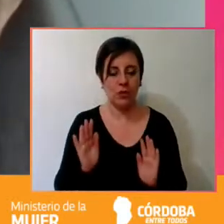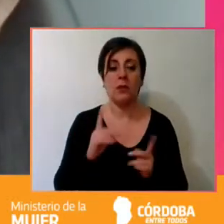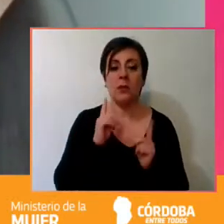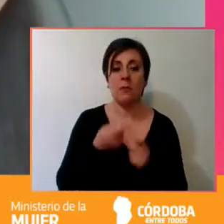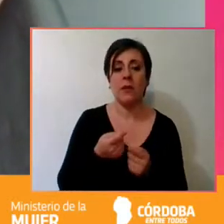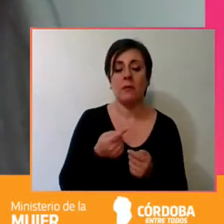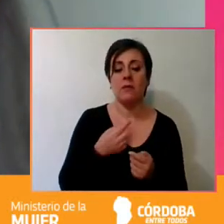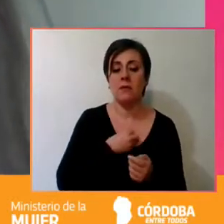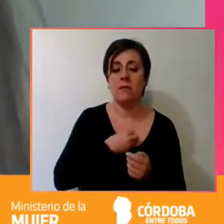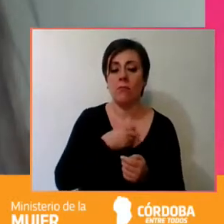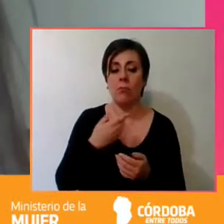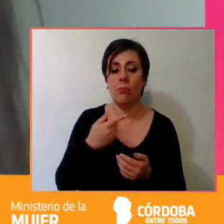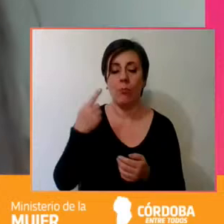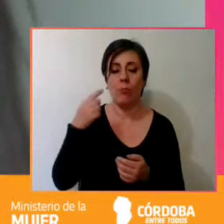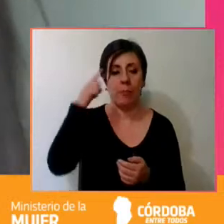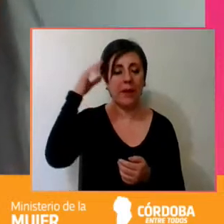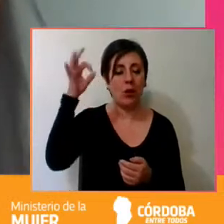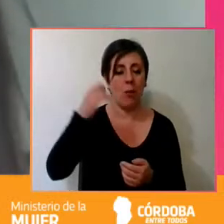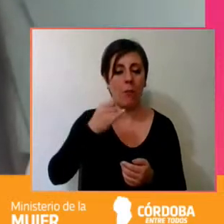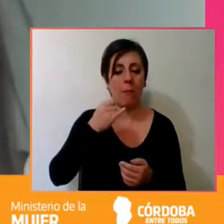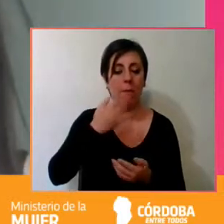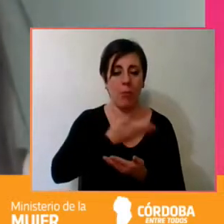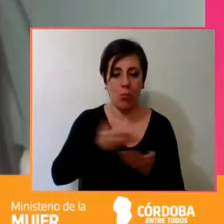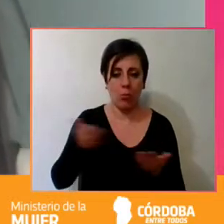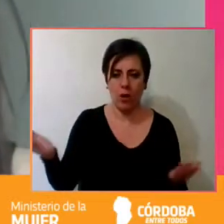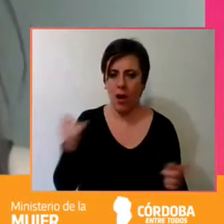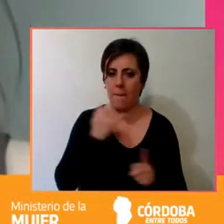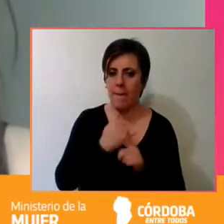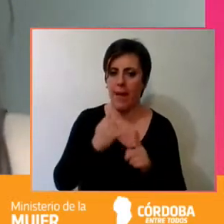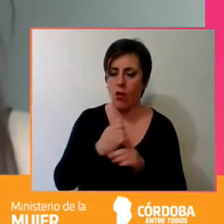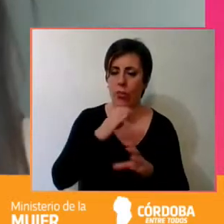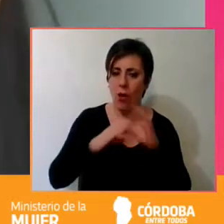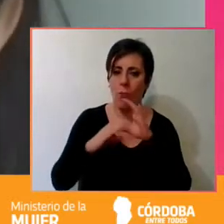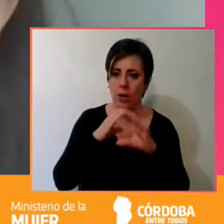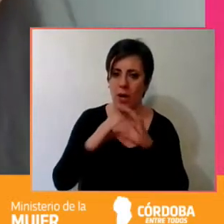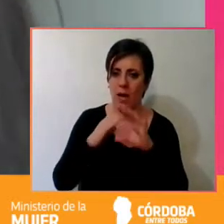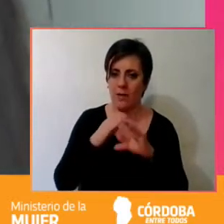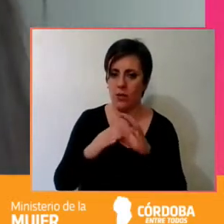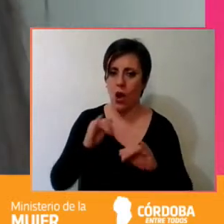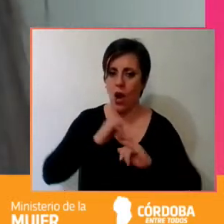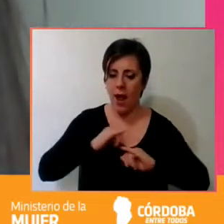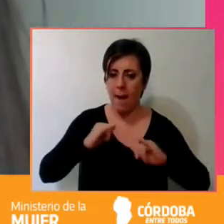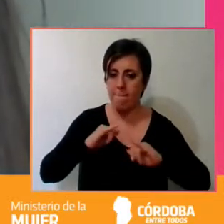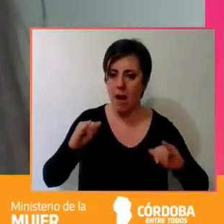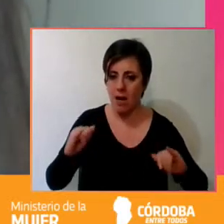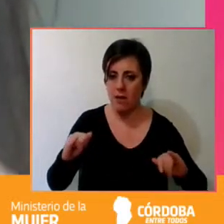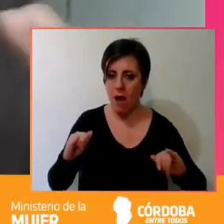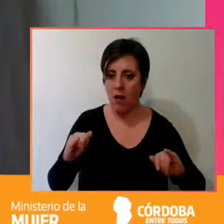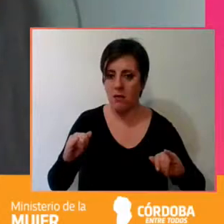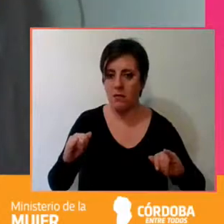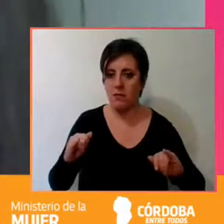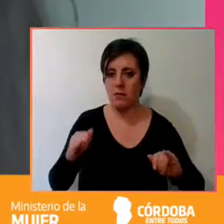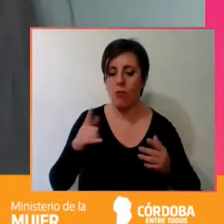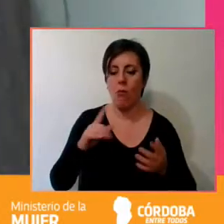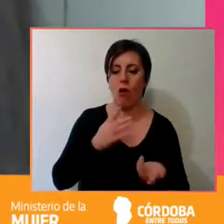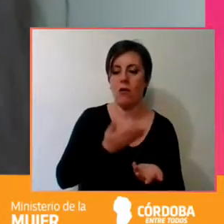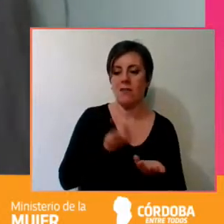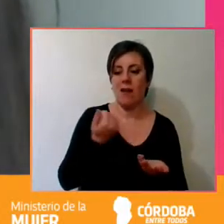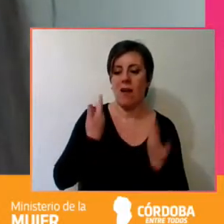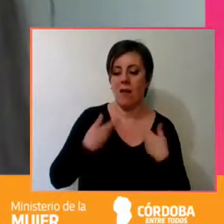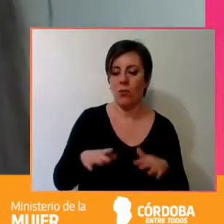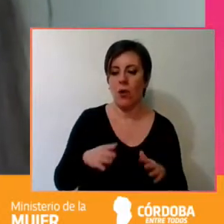sensibilizando a la opinión pública. Los medios de comunicación tienen un rol fundamental. Las campañas que permiten desnaturalizar la